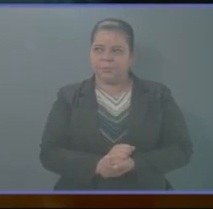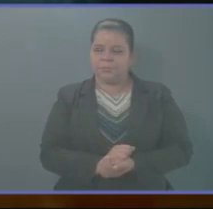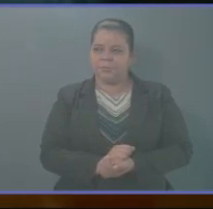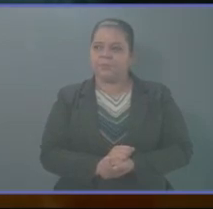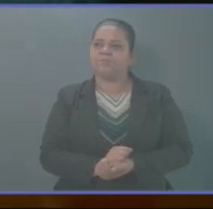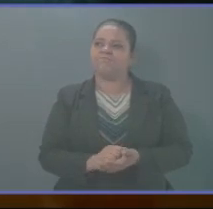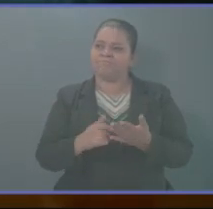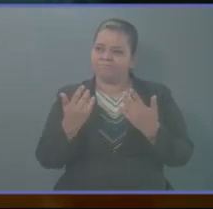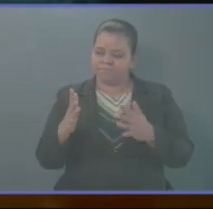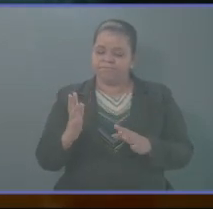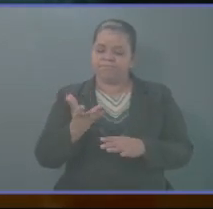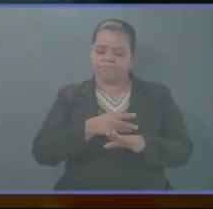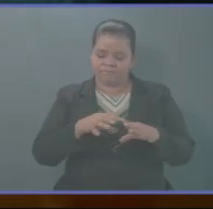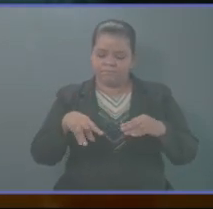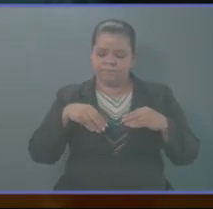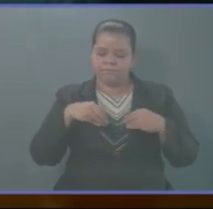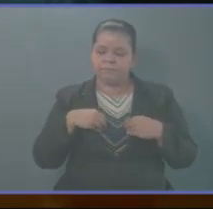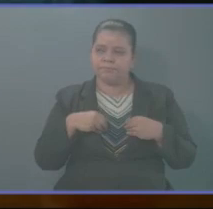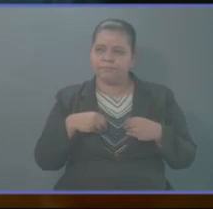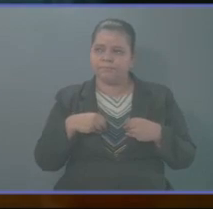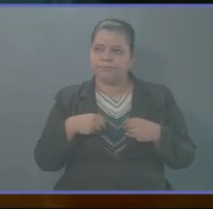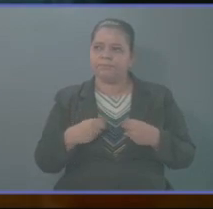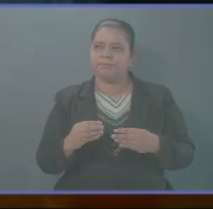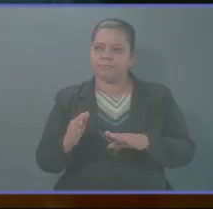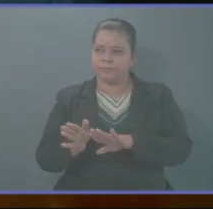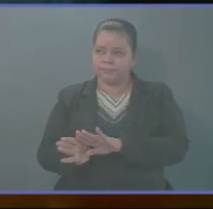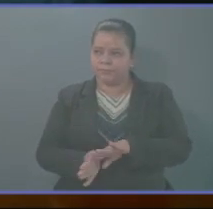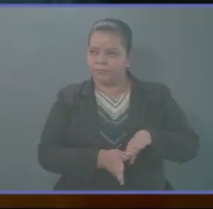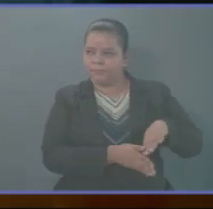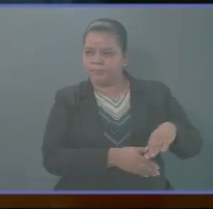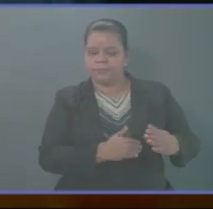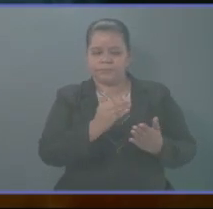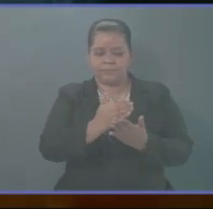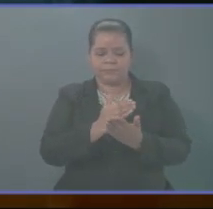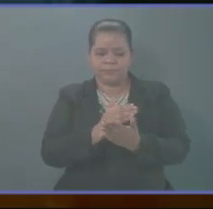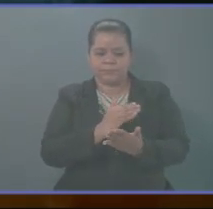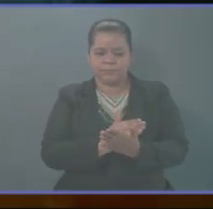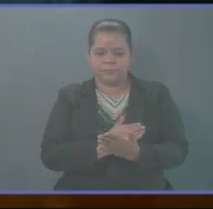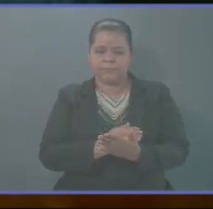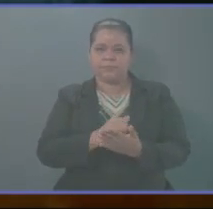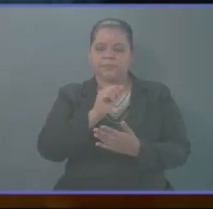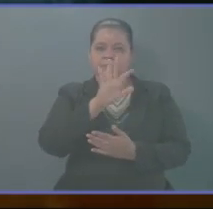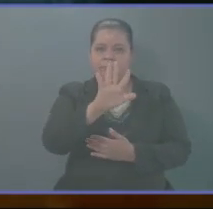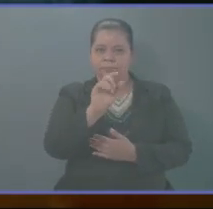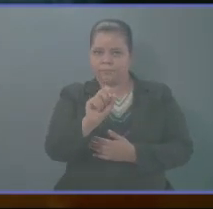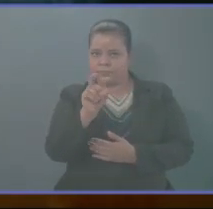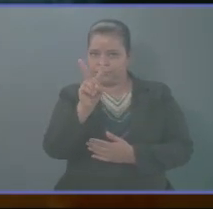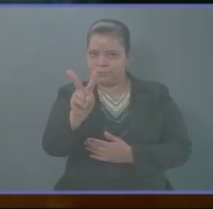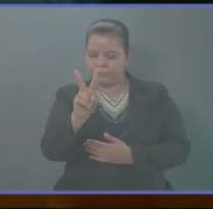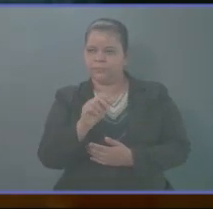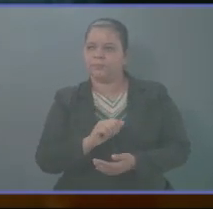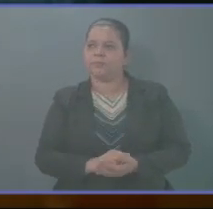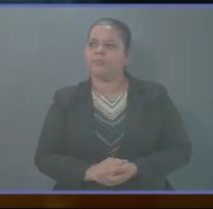Se da por recibido. Pasamos al punto 5.2, licenciada.